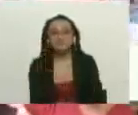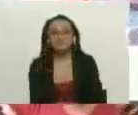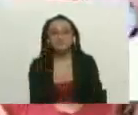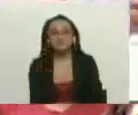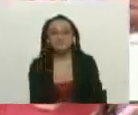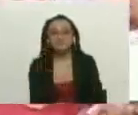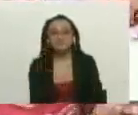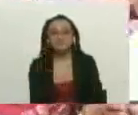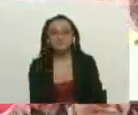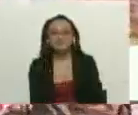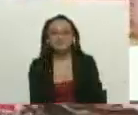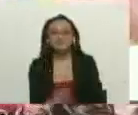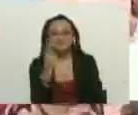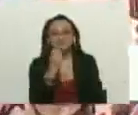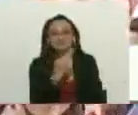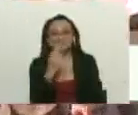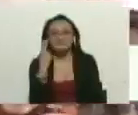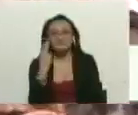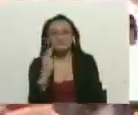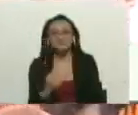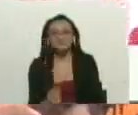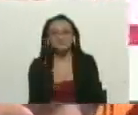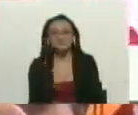pregunto, ¿nos comprometemos?